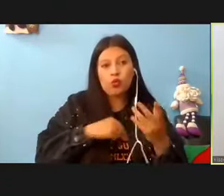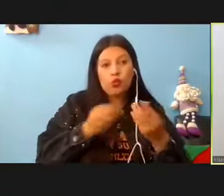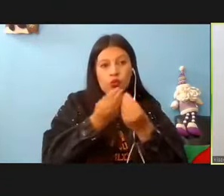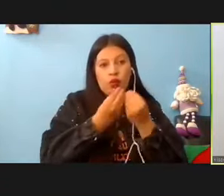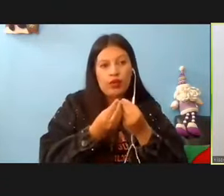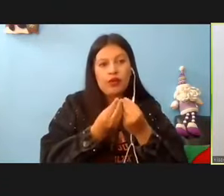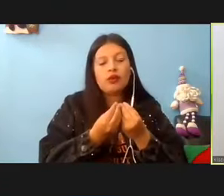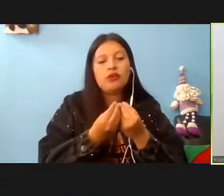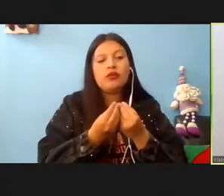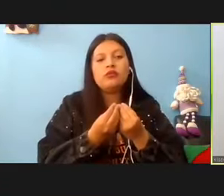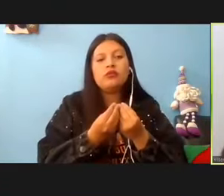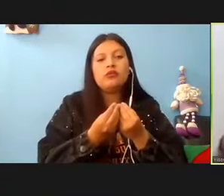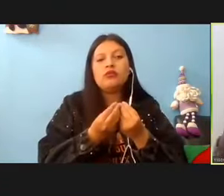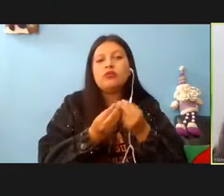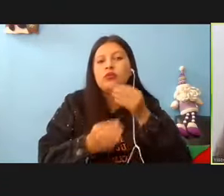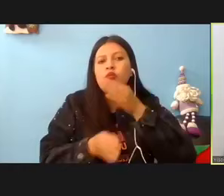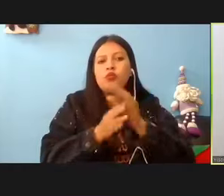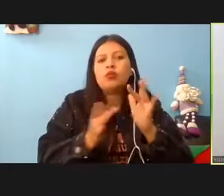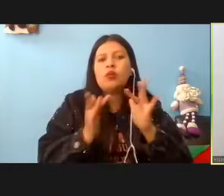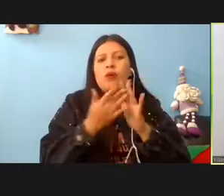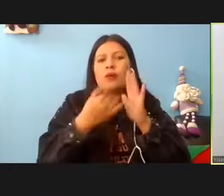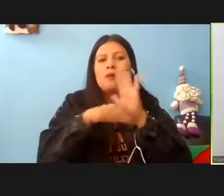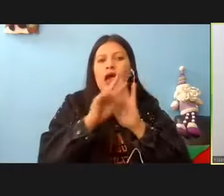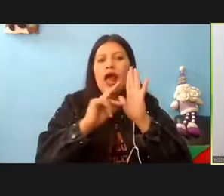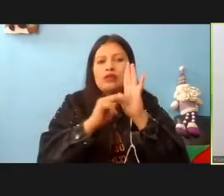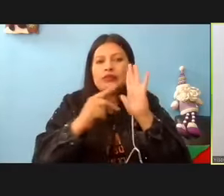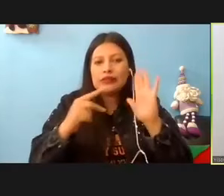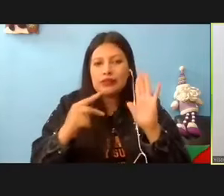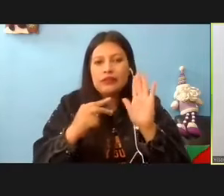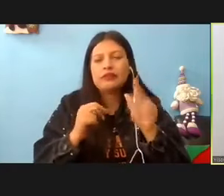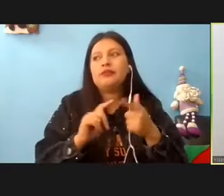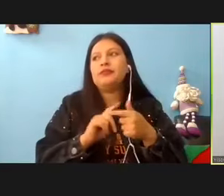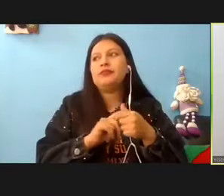eje, estuvo, digamos, desde la parte técnica